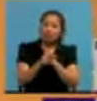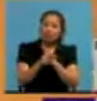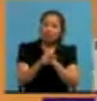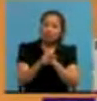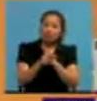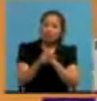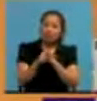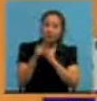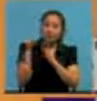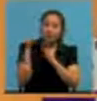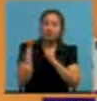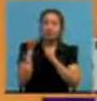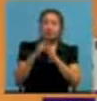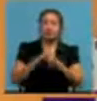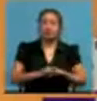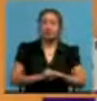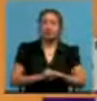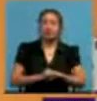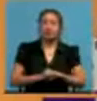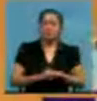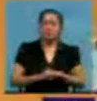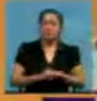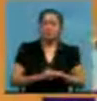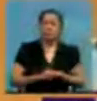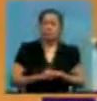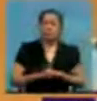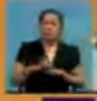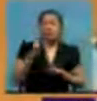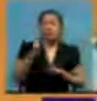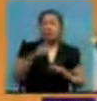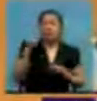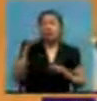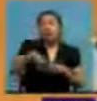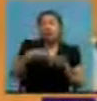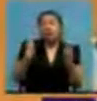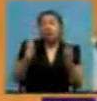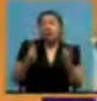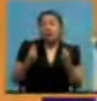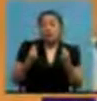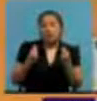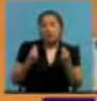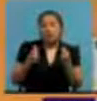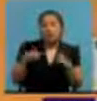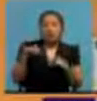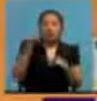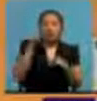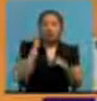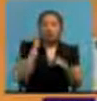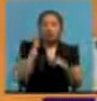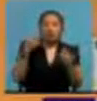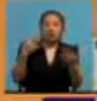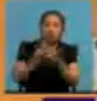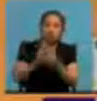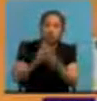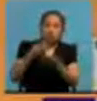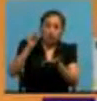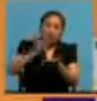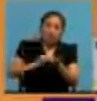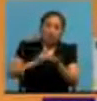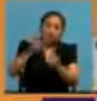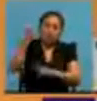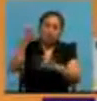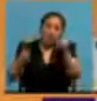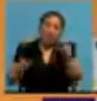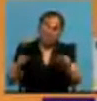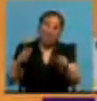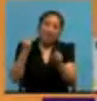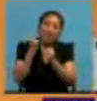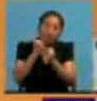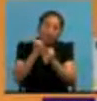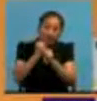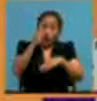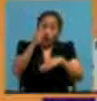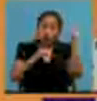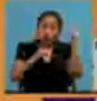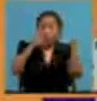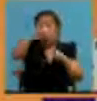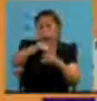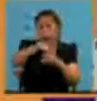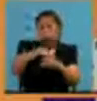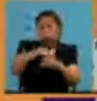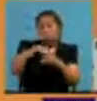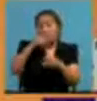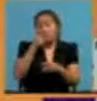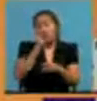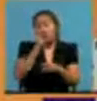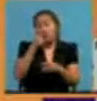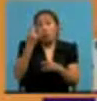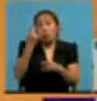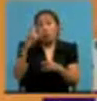y esto termina obviamente afectando a la gente de la construcción que es la